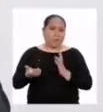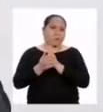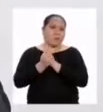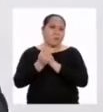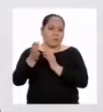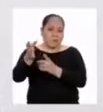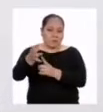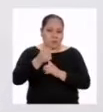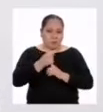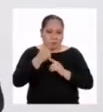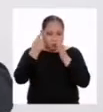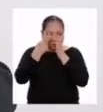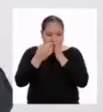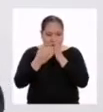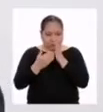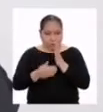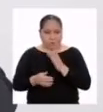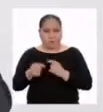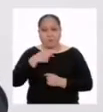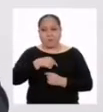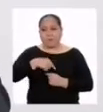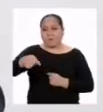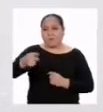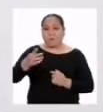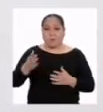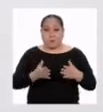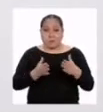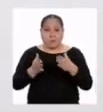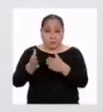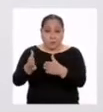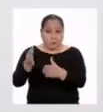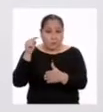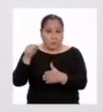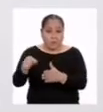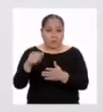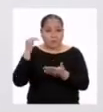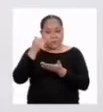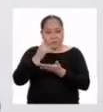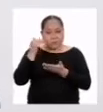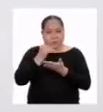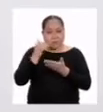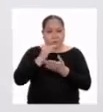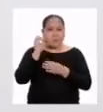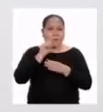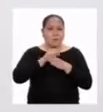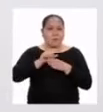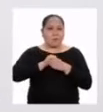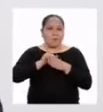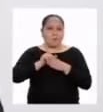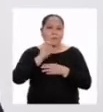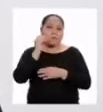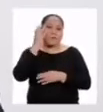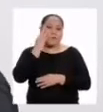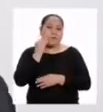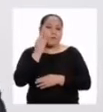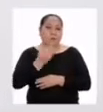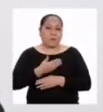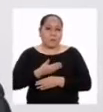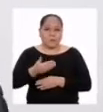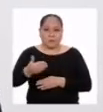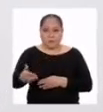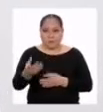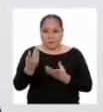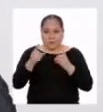etc. Y esto lo puede lograr a través del estudio o de tu propia experiencia,